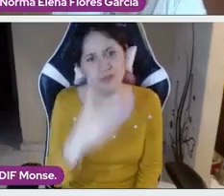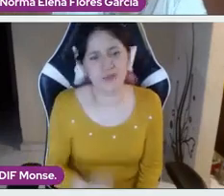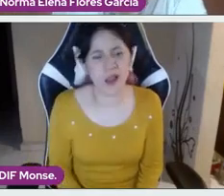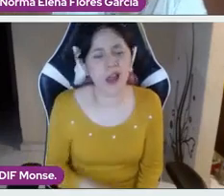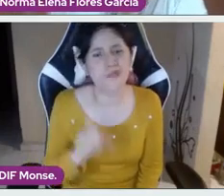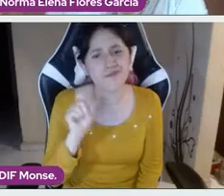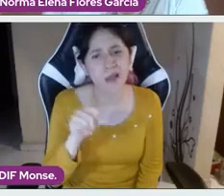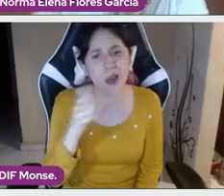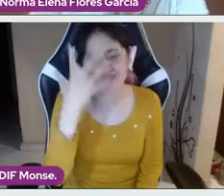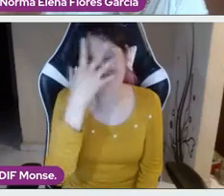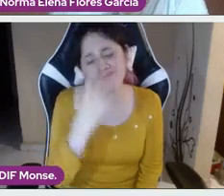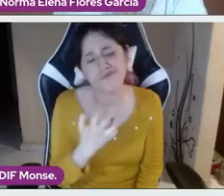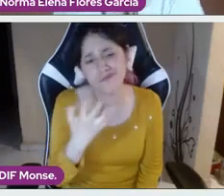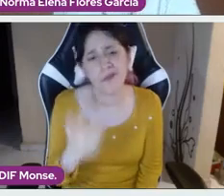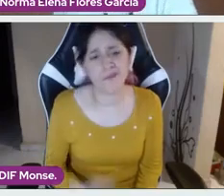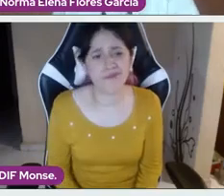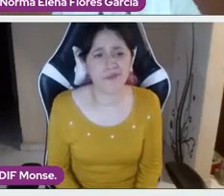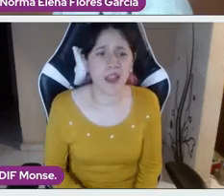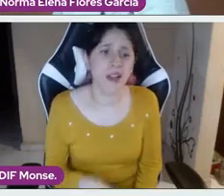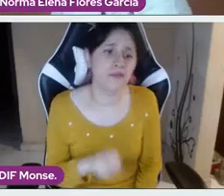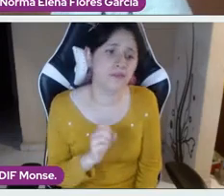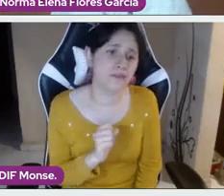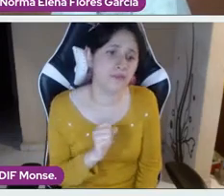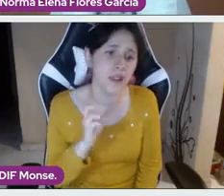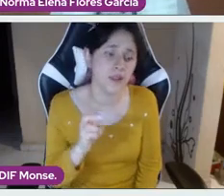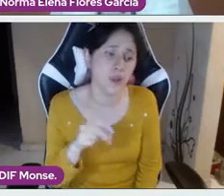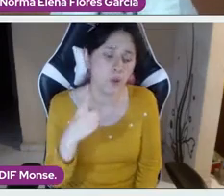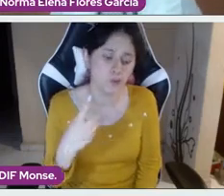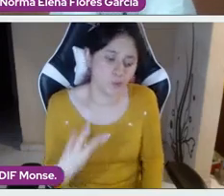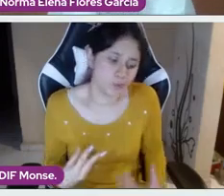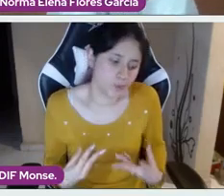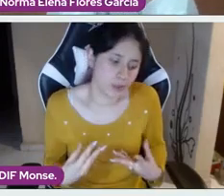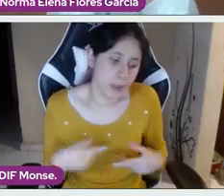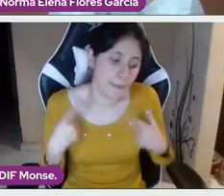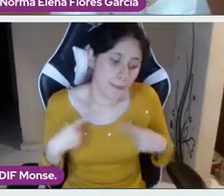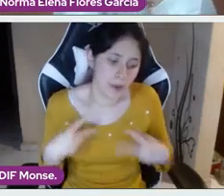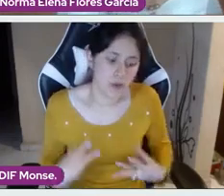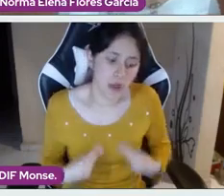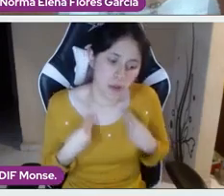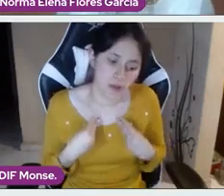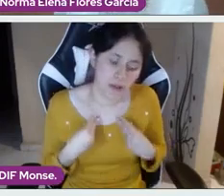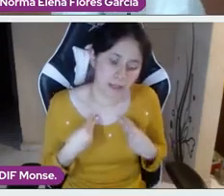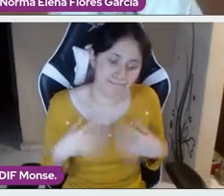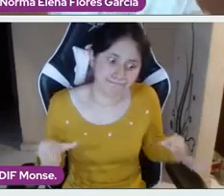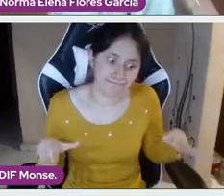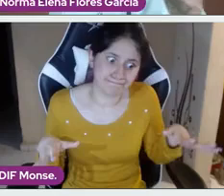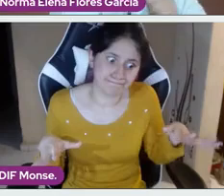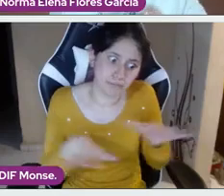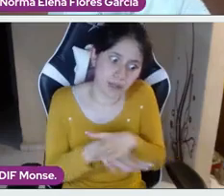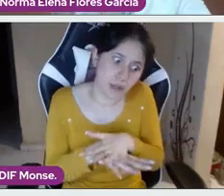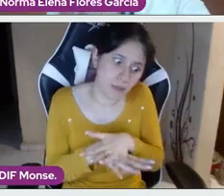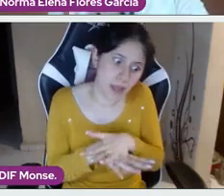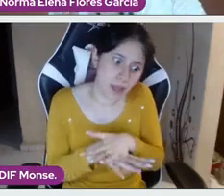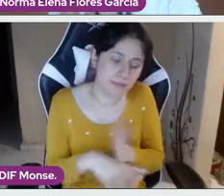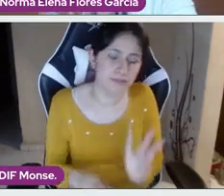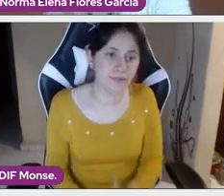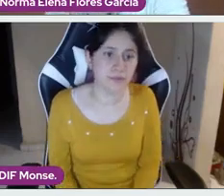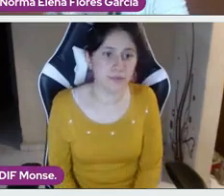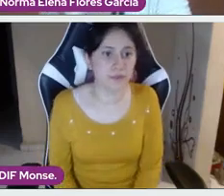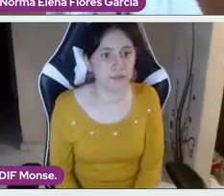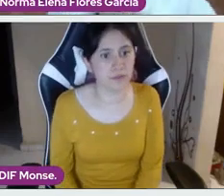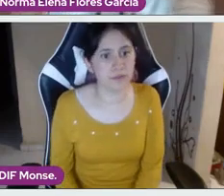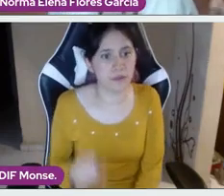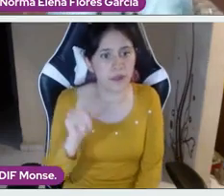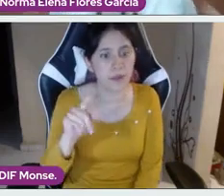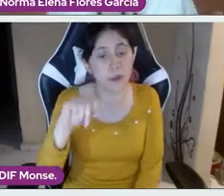triste, ¿no? Porque se está afectando una vida completa desde la adolescencia, completita. La otra que,